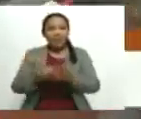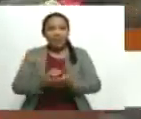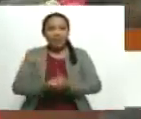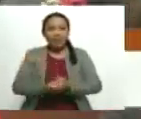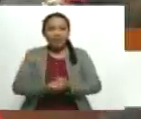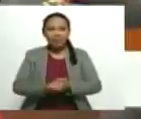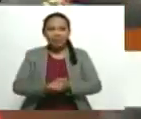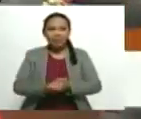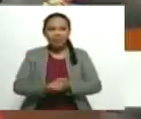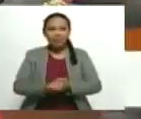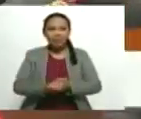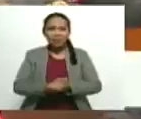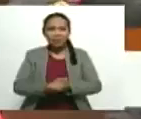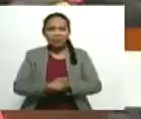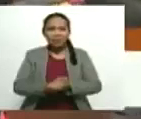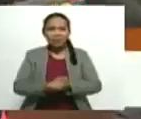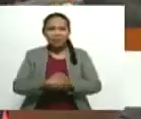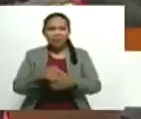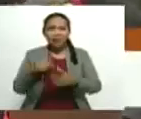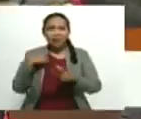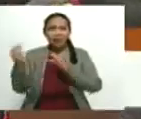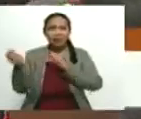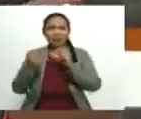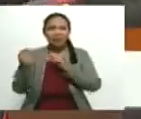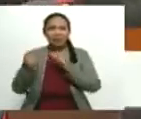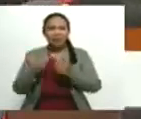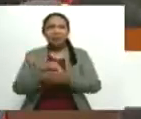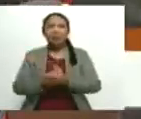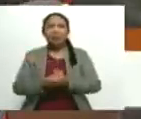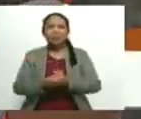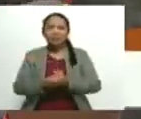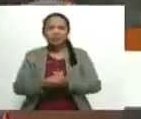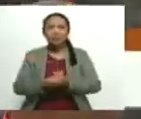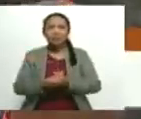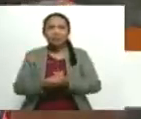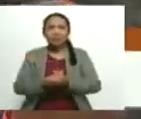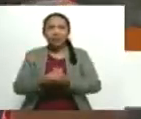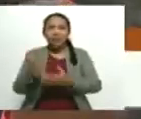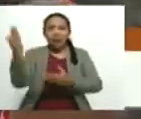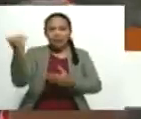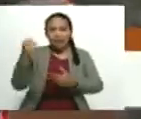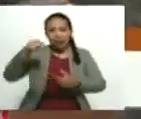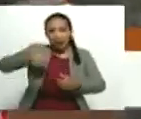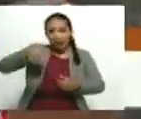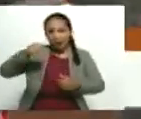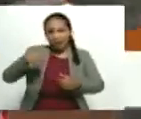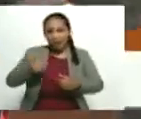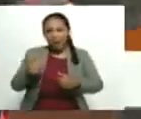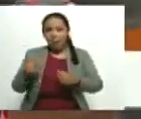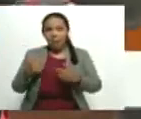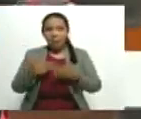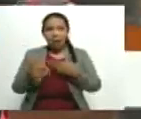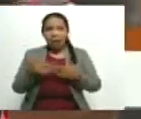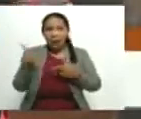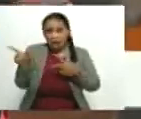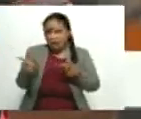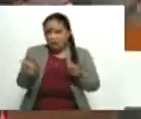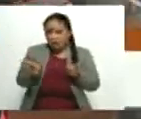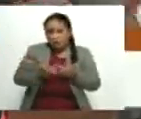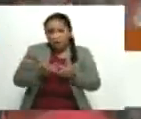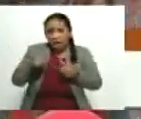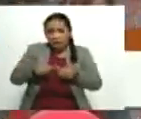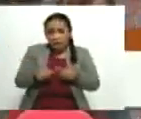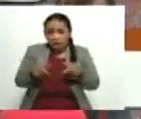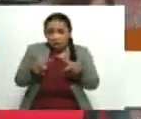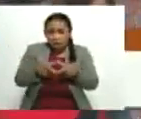es? El que quiera discutir, que venga para acá. El que quiera discutir eso, que venga para acá. Y eso no es una bichita así chiquitica, ¿no?